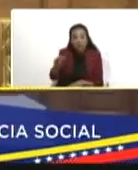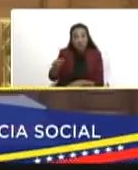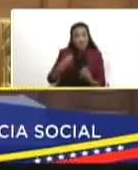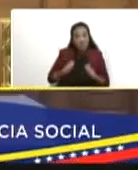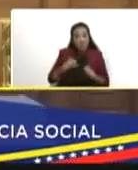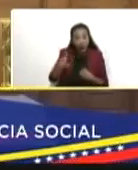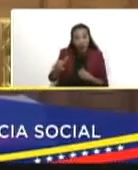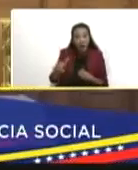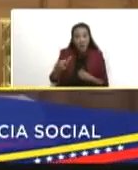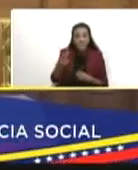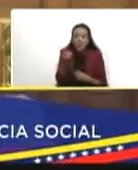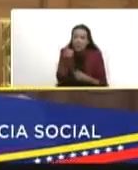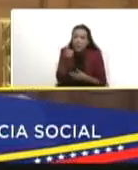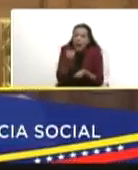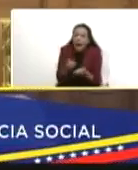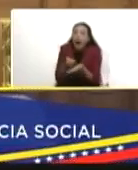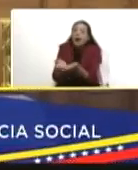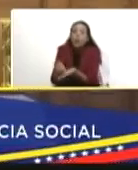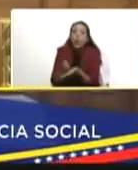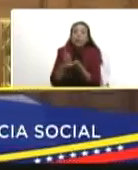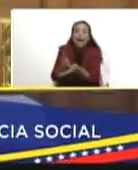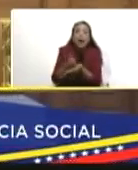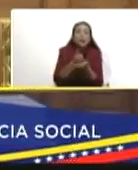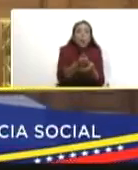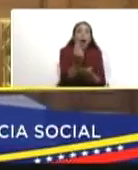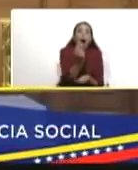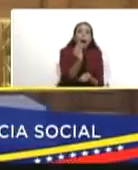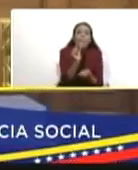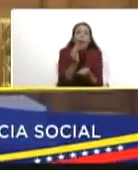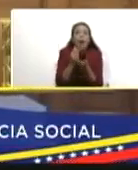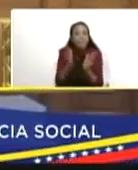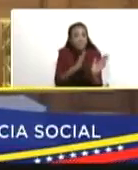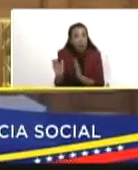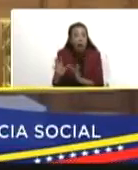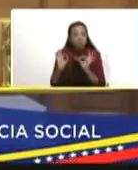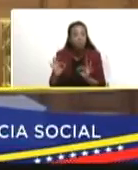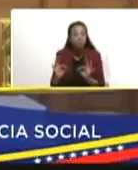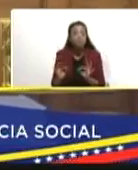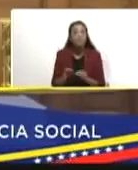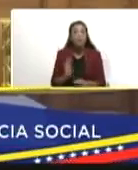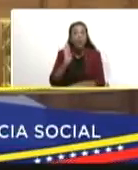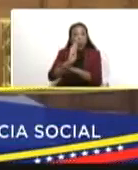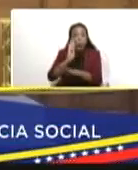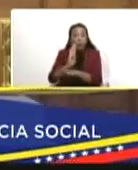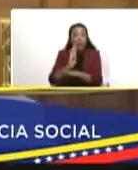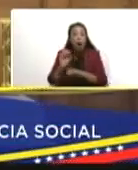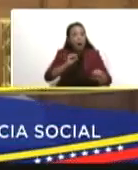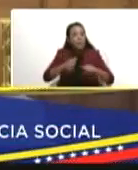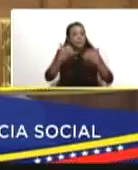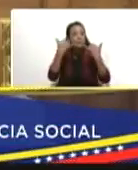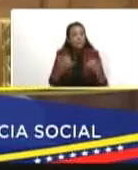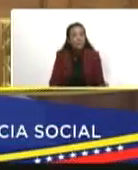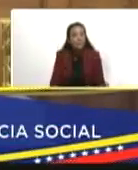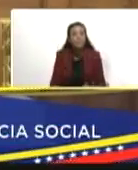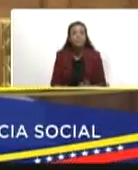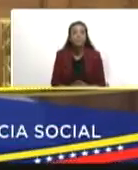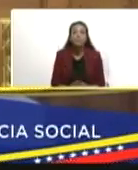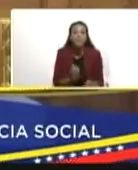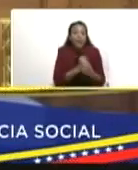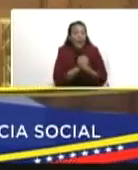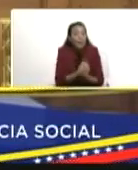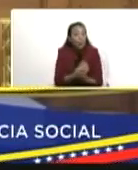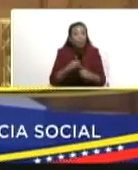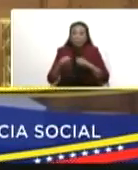veces con pequeñas cosas podemos hacer Tanto así que el plan en acción amor en